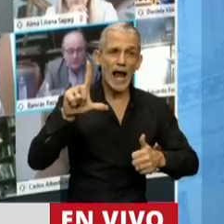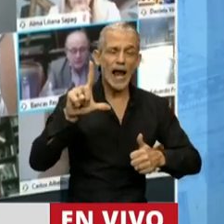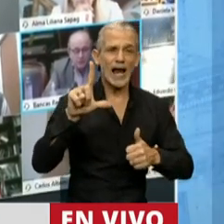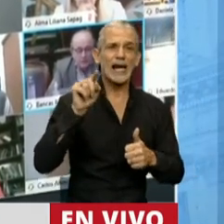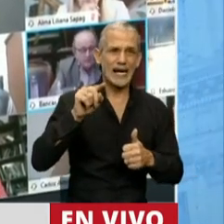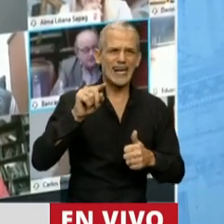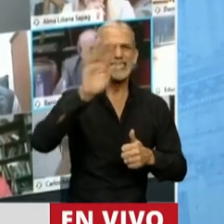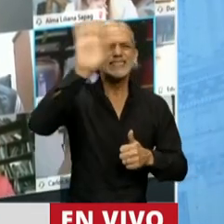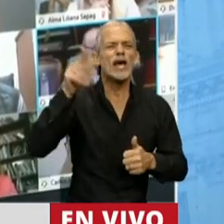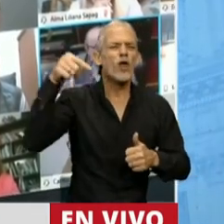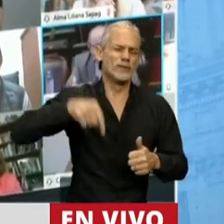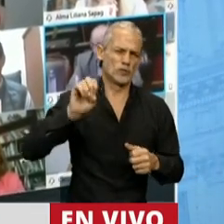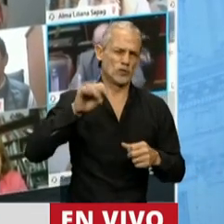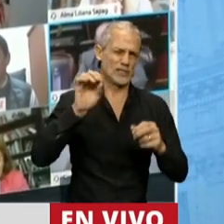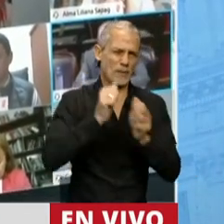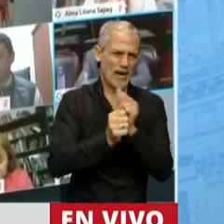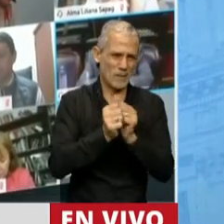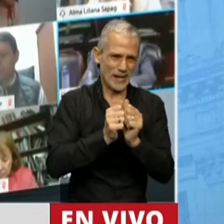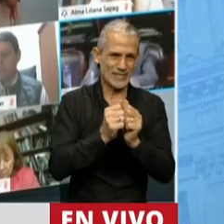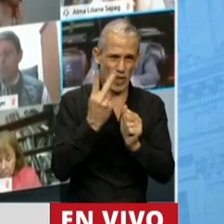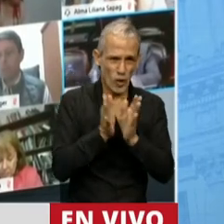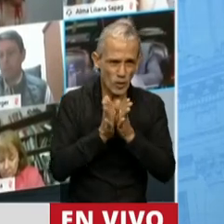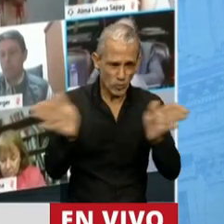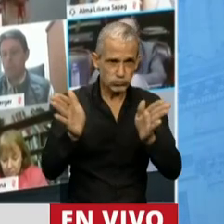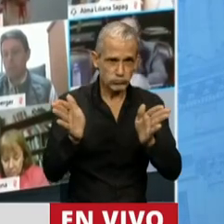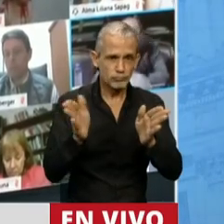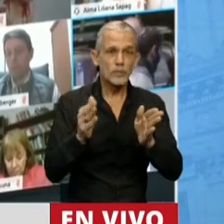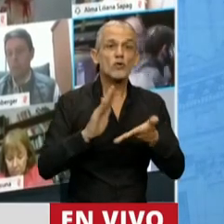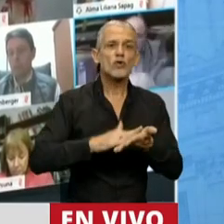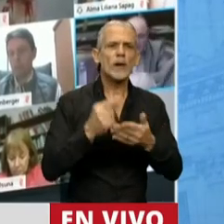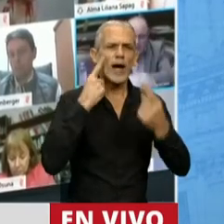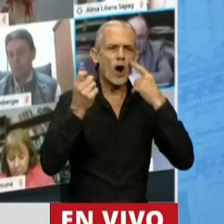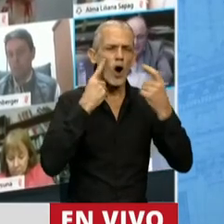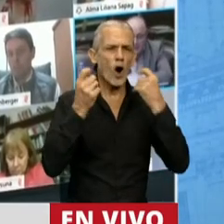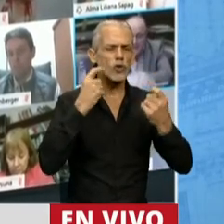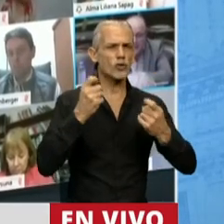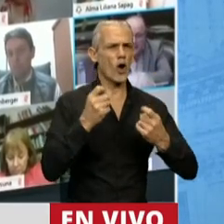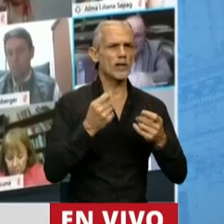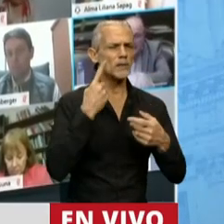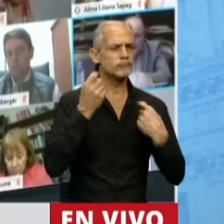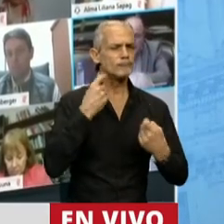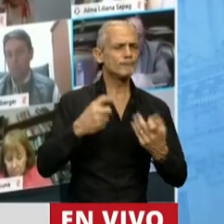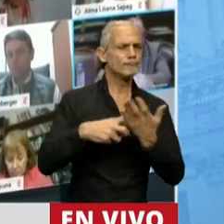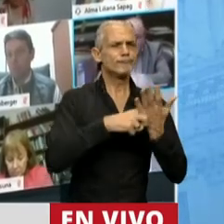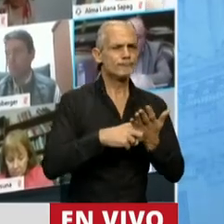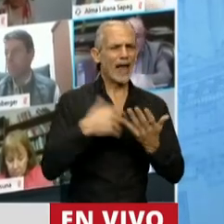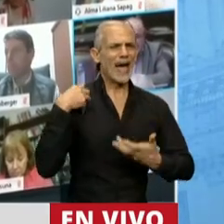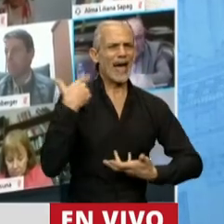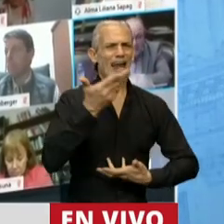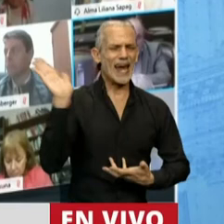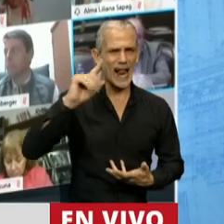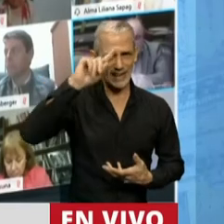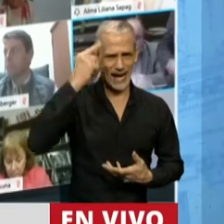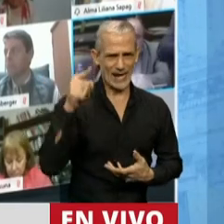del sur socia anónima y sus controladas del control de la auditoría general de la nación lo cual nos parece que es una